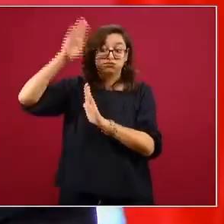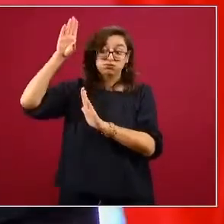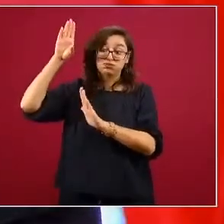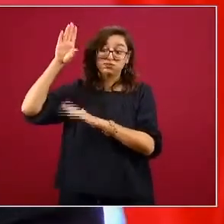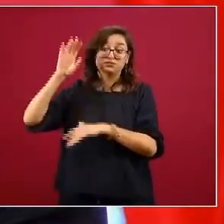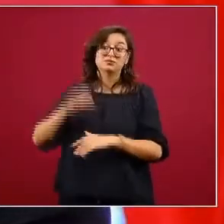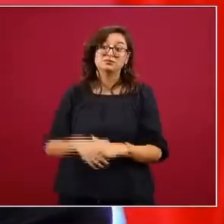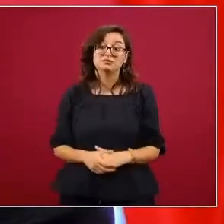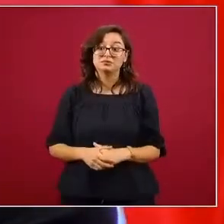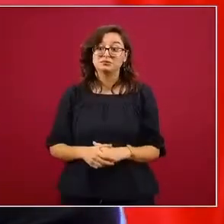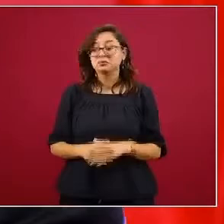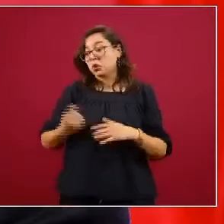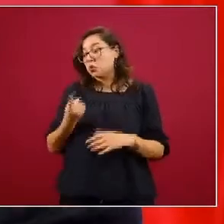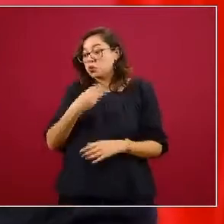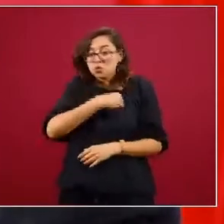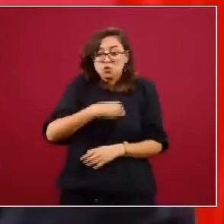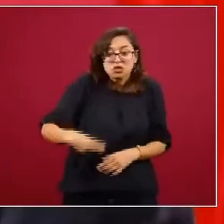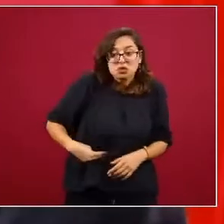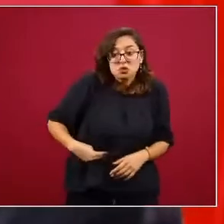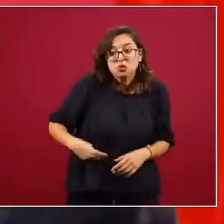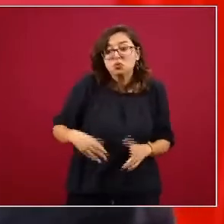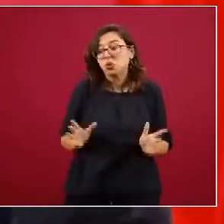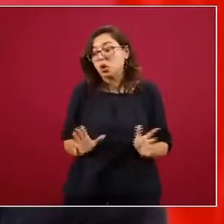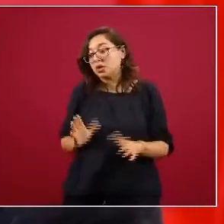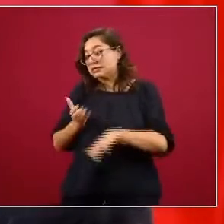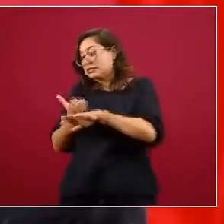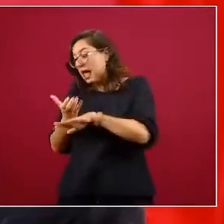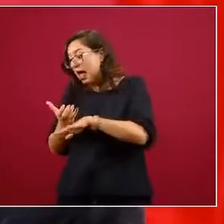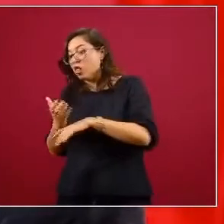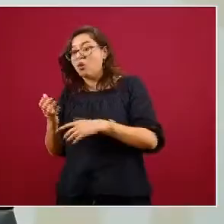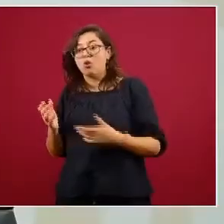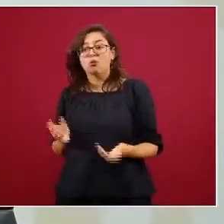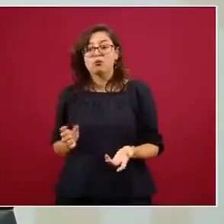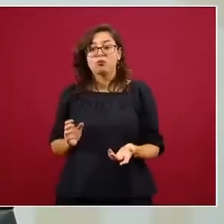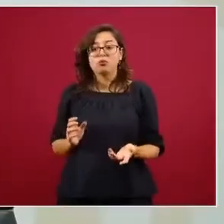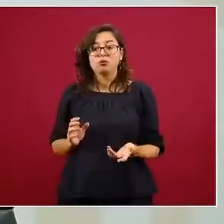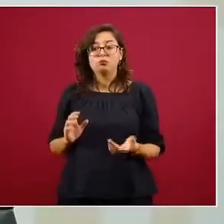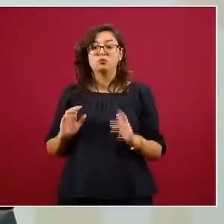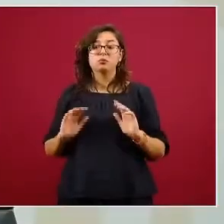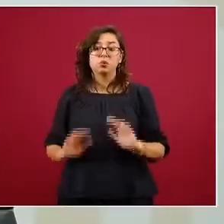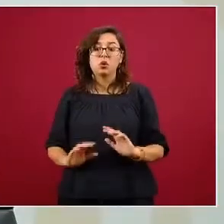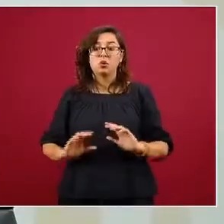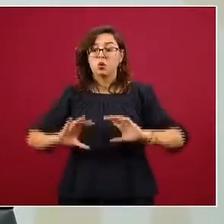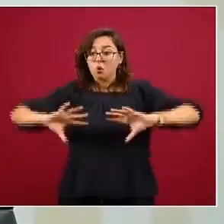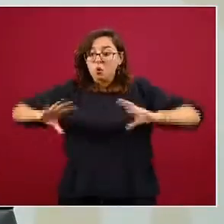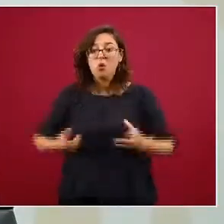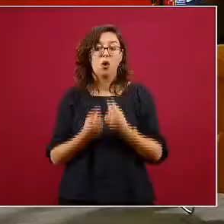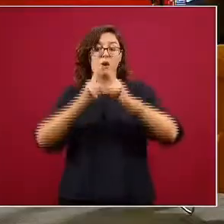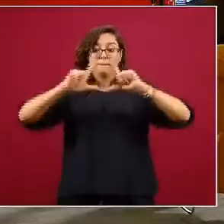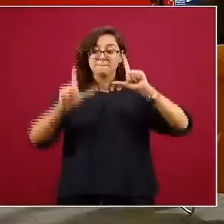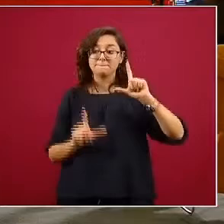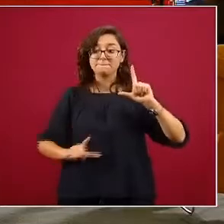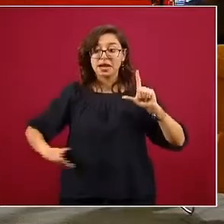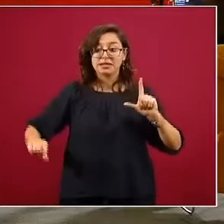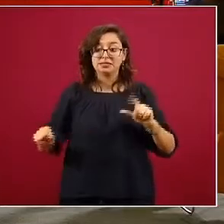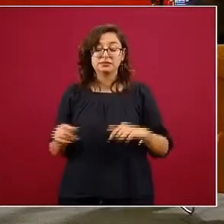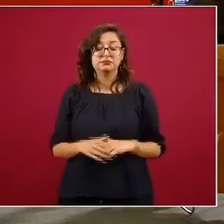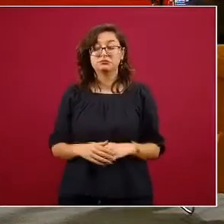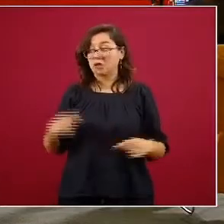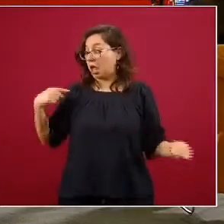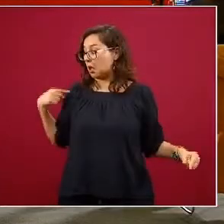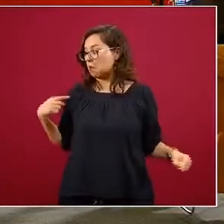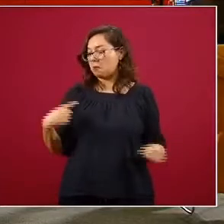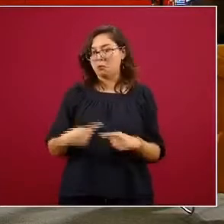nivel local, en un municipio, a nivel un poco más grande, en un estado o eventualmente en el conjunto del país, cosa que no ha